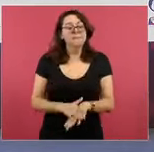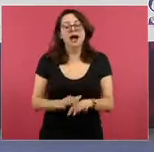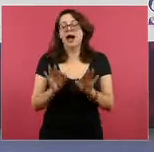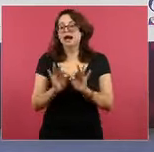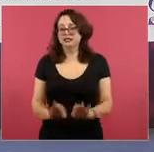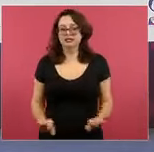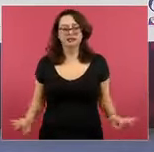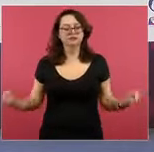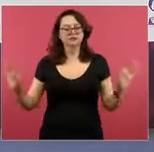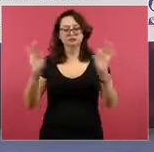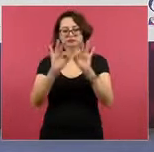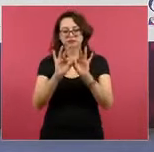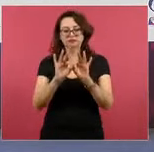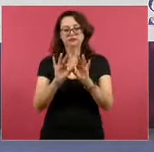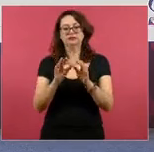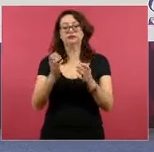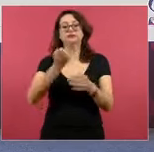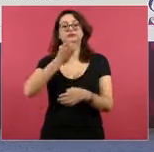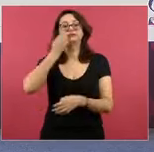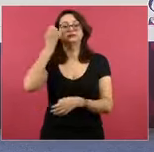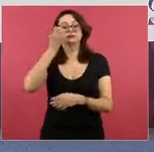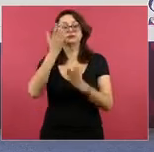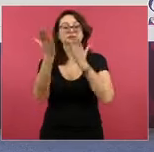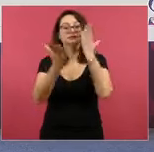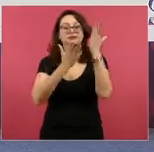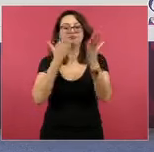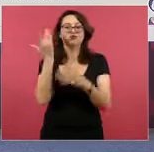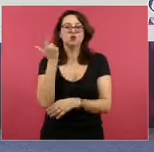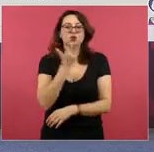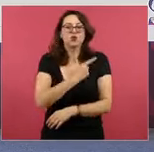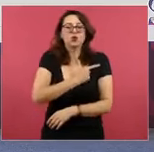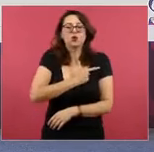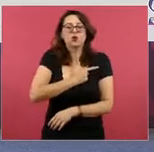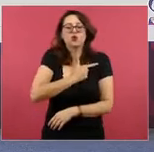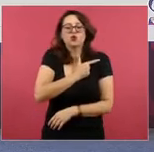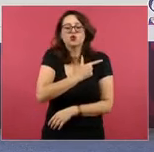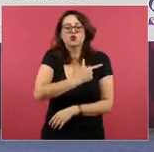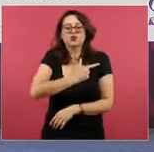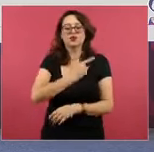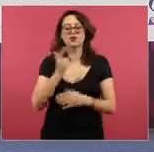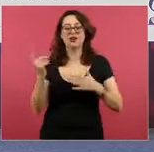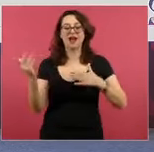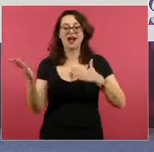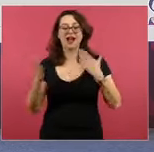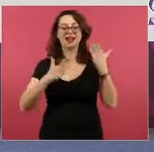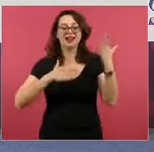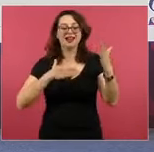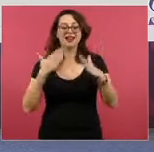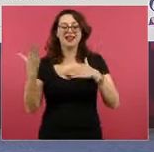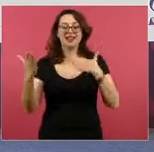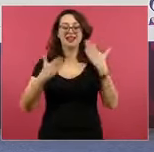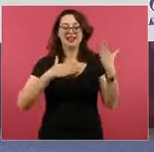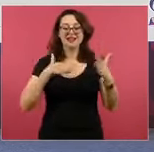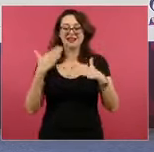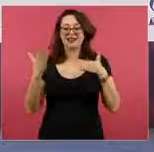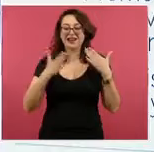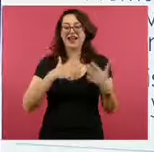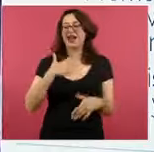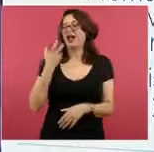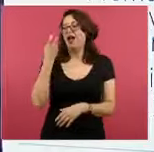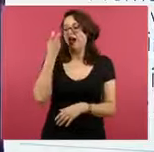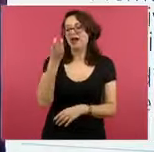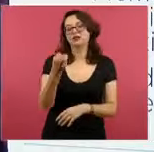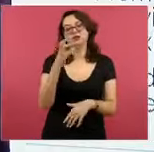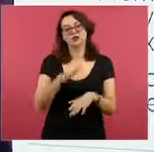nosotros, que disfruten la etapa de su vida escolar. Esto es, que vayan a la escuela con alegría, que